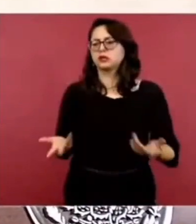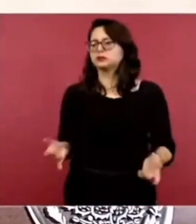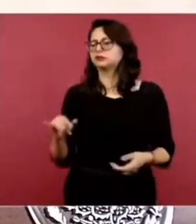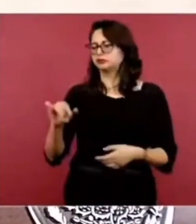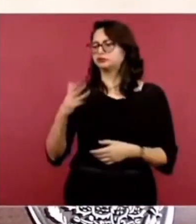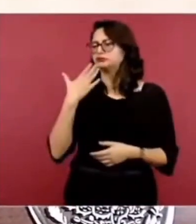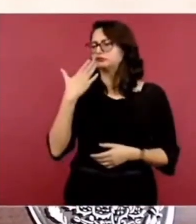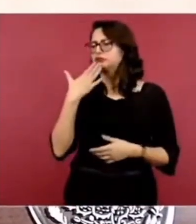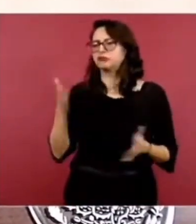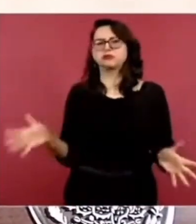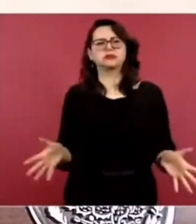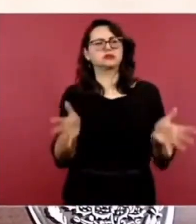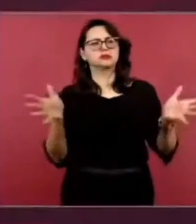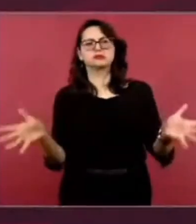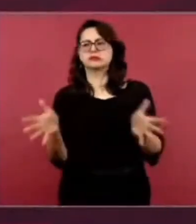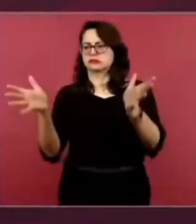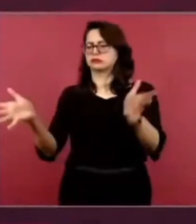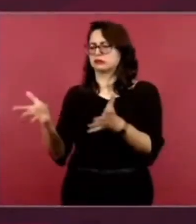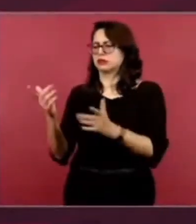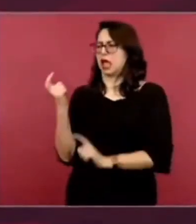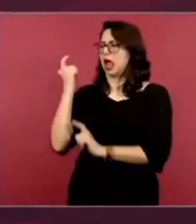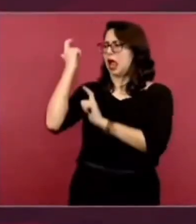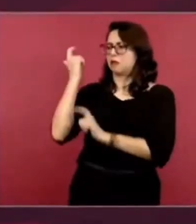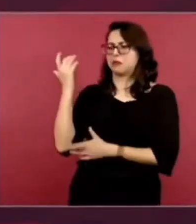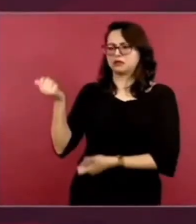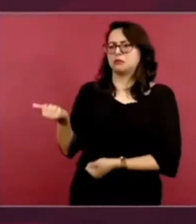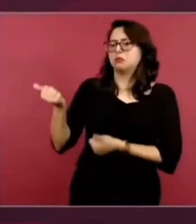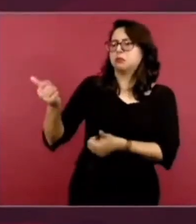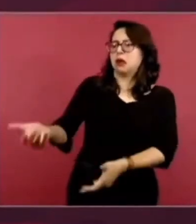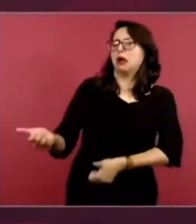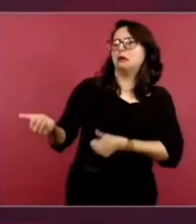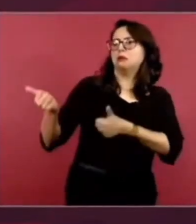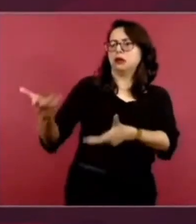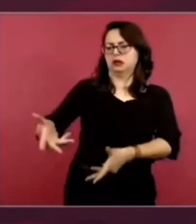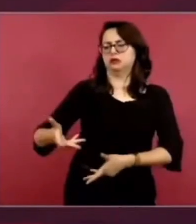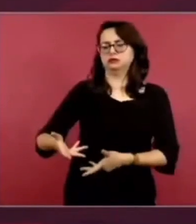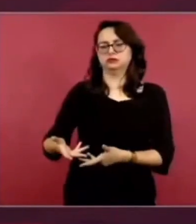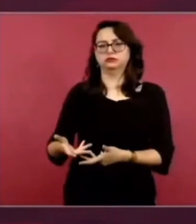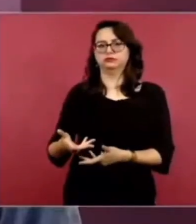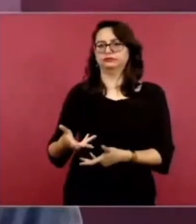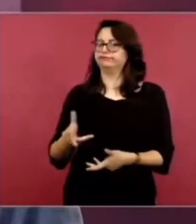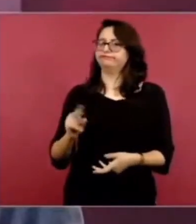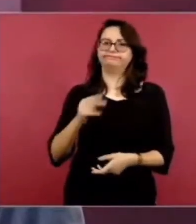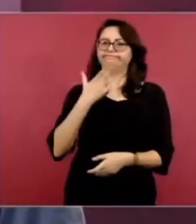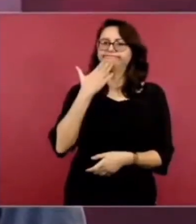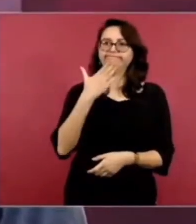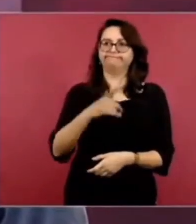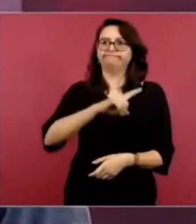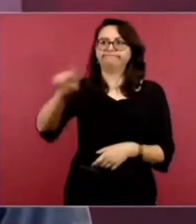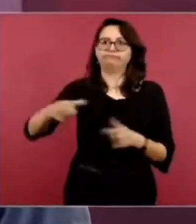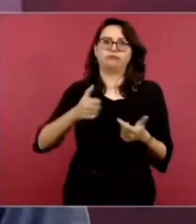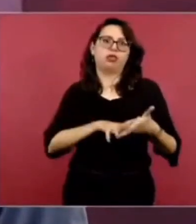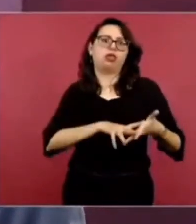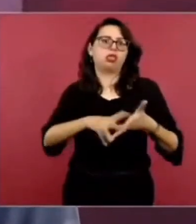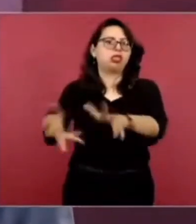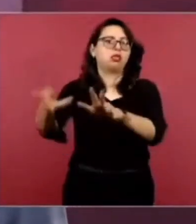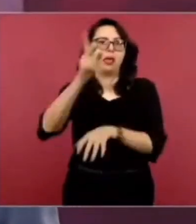grupos. No es correcto. Y estamos avanzando.